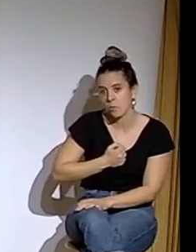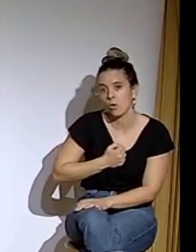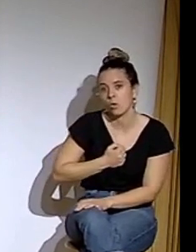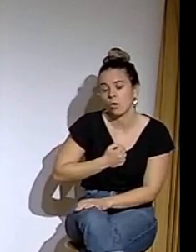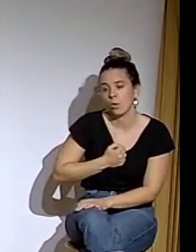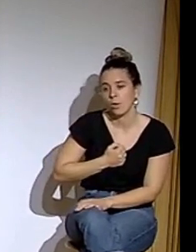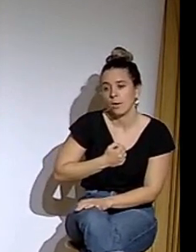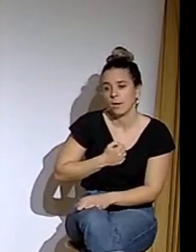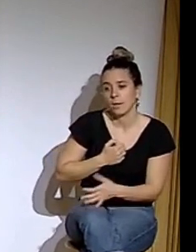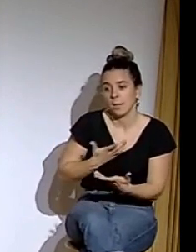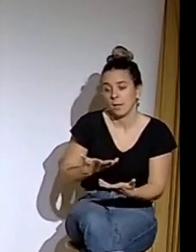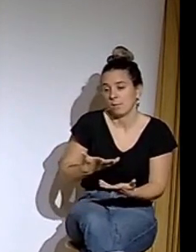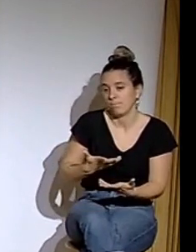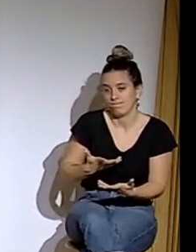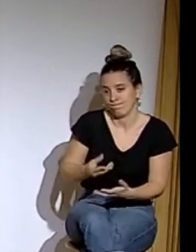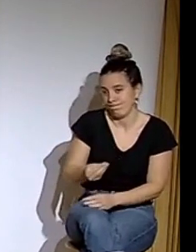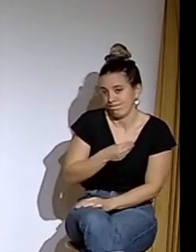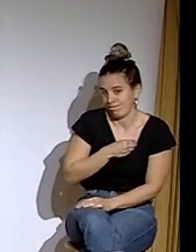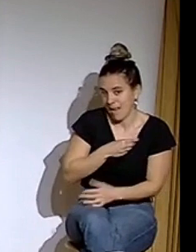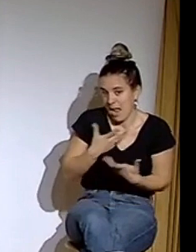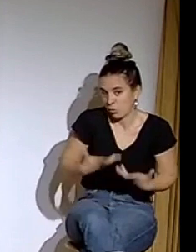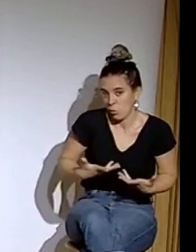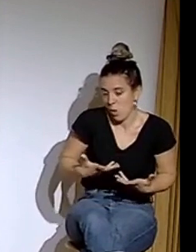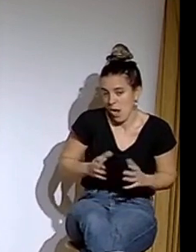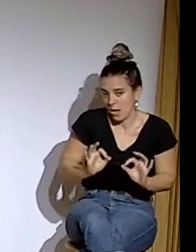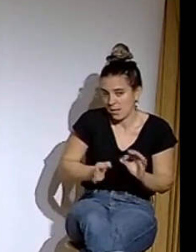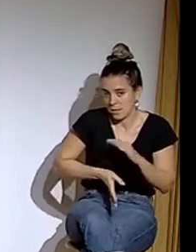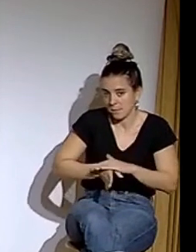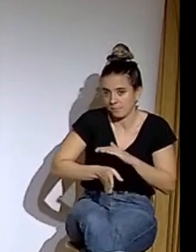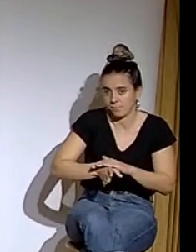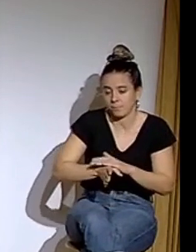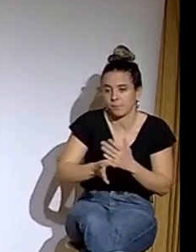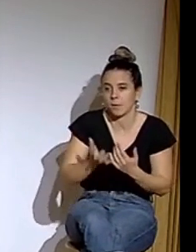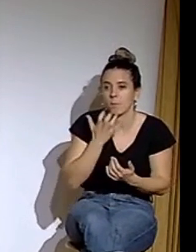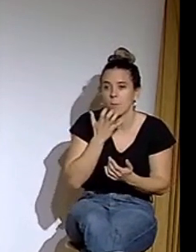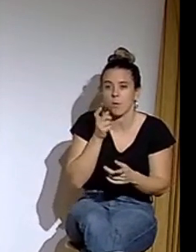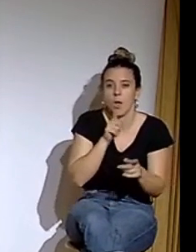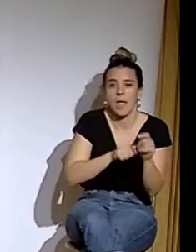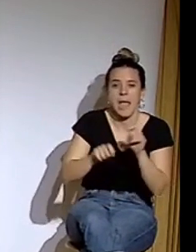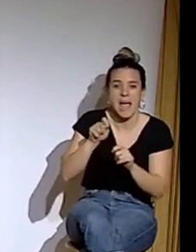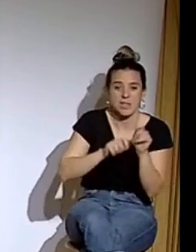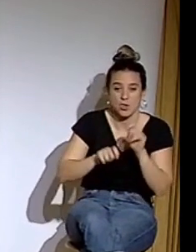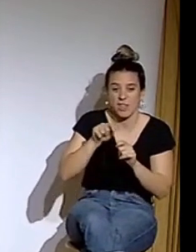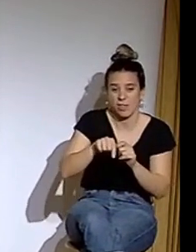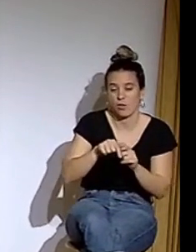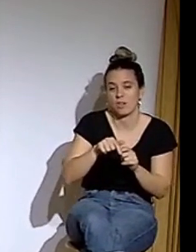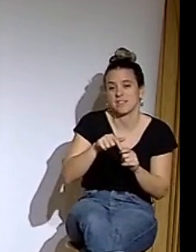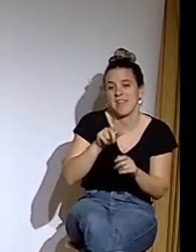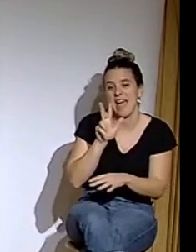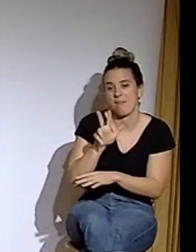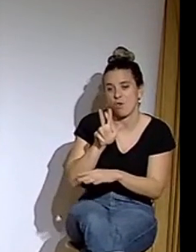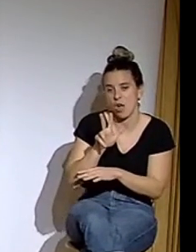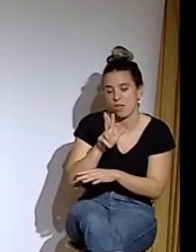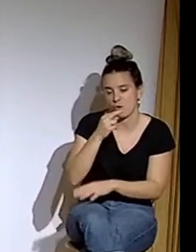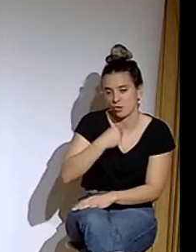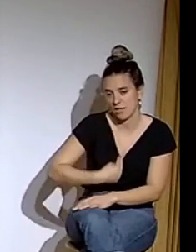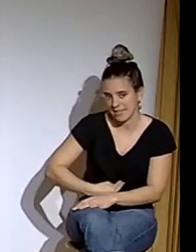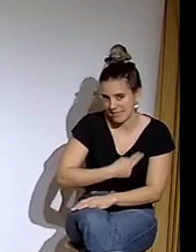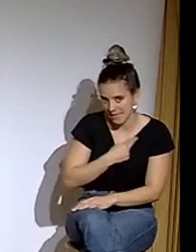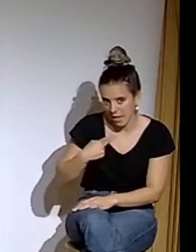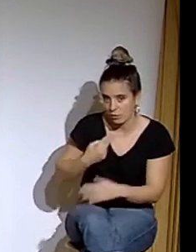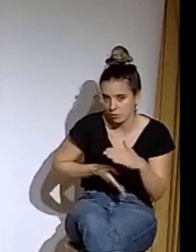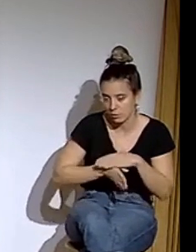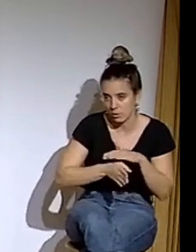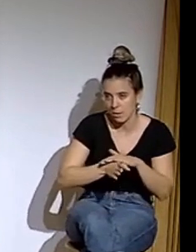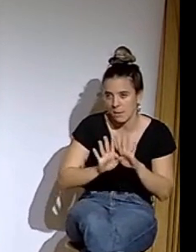siendo como muy actual pues ahí tenéis asociaciones como la de los abogados cristianos pero yo os recuerdo que mis